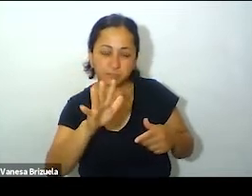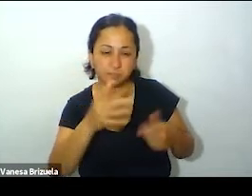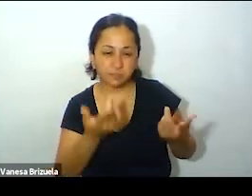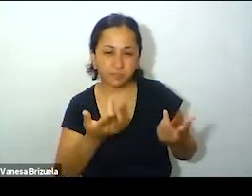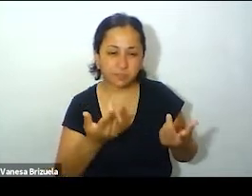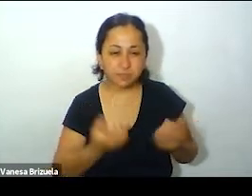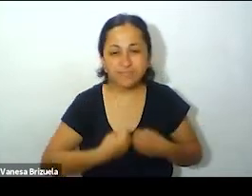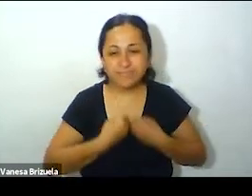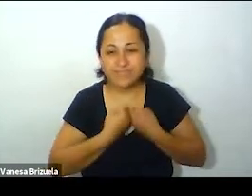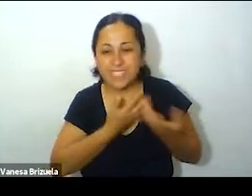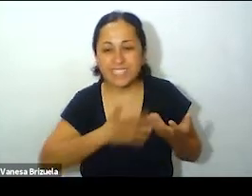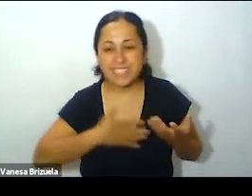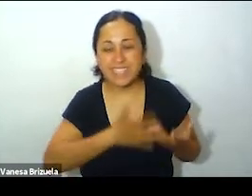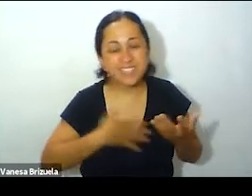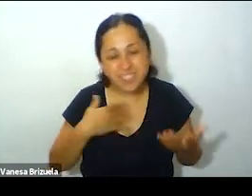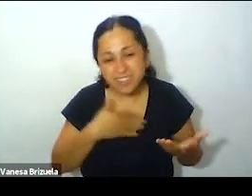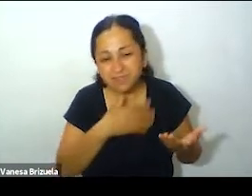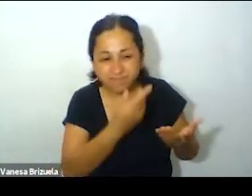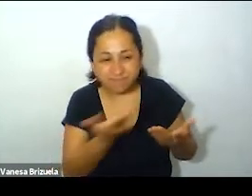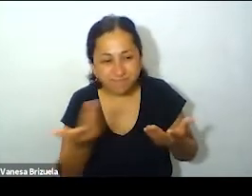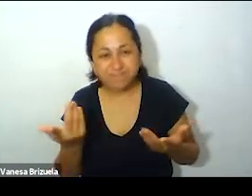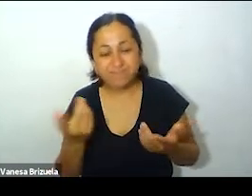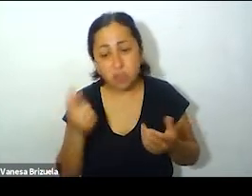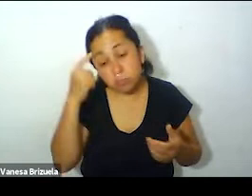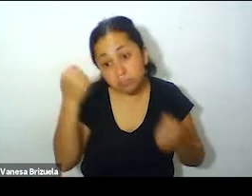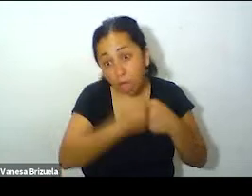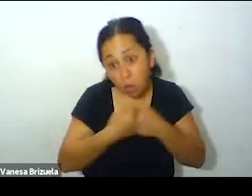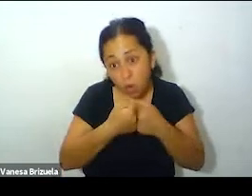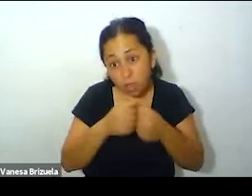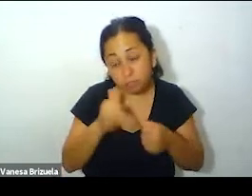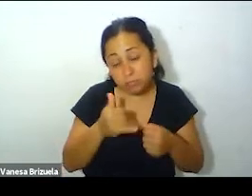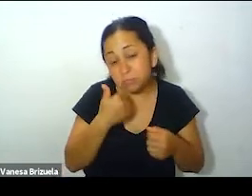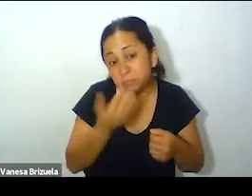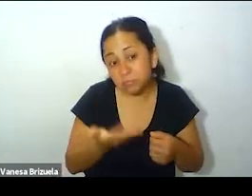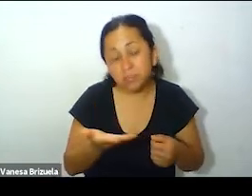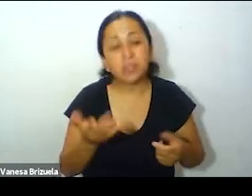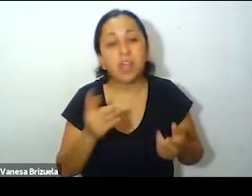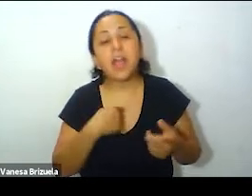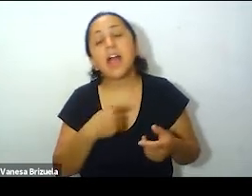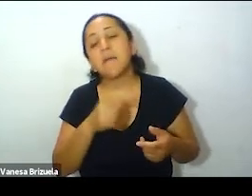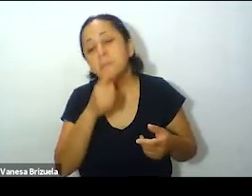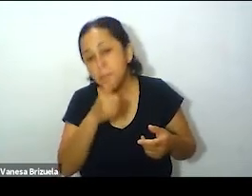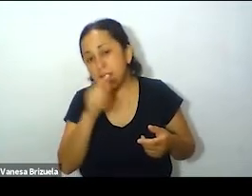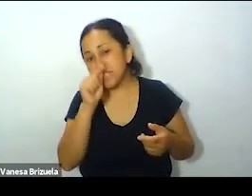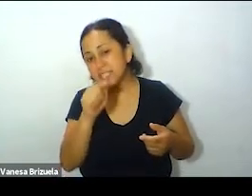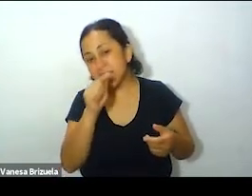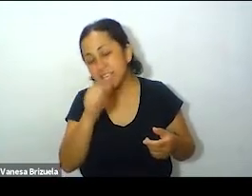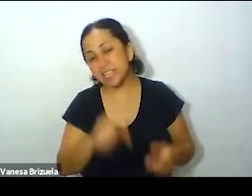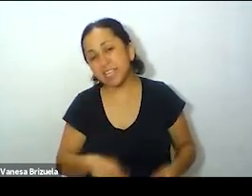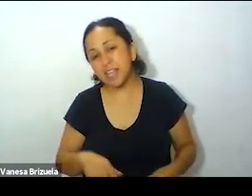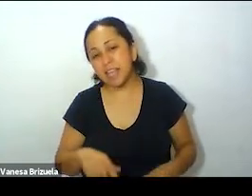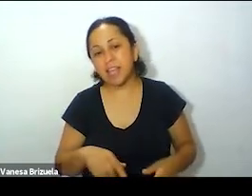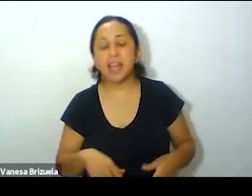como, transmiten diferentes sensaciones. No sé si coinciden conmigo, pero a mí me parece que